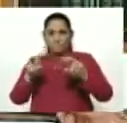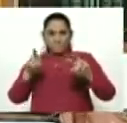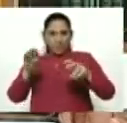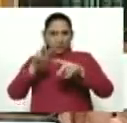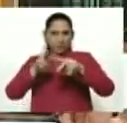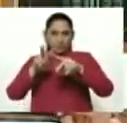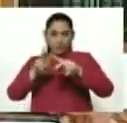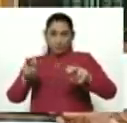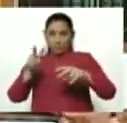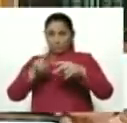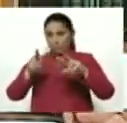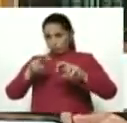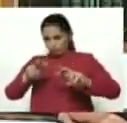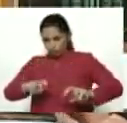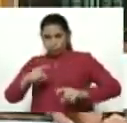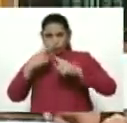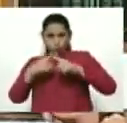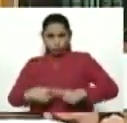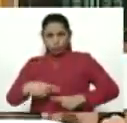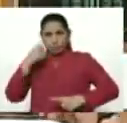sacar las proyecciones,